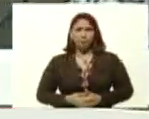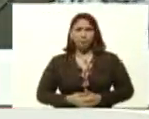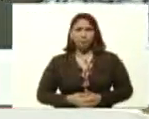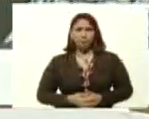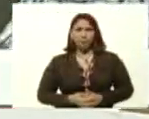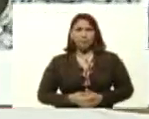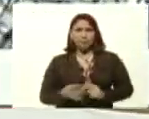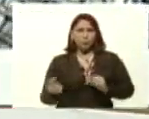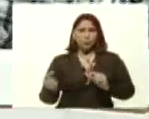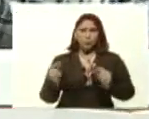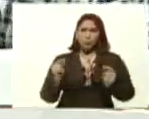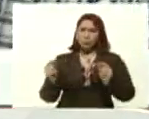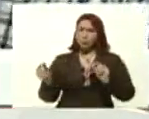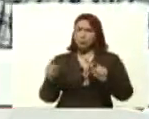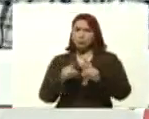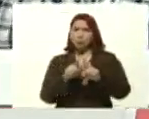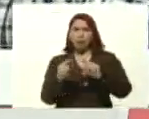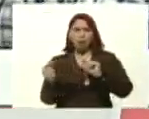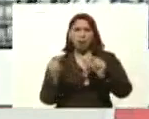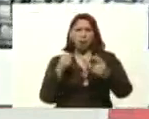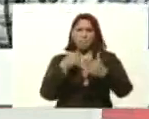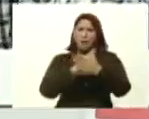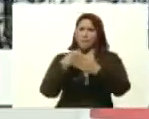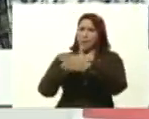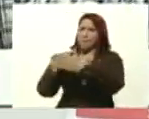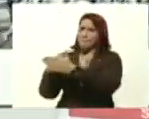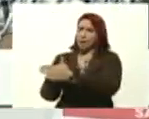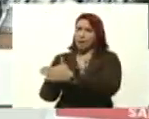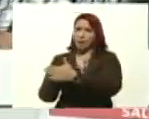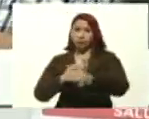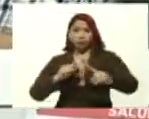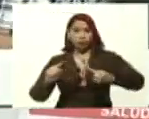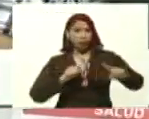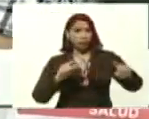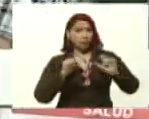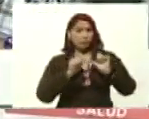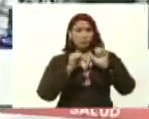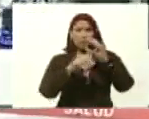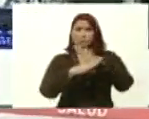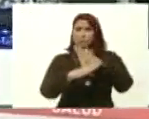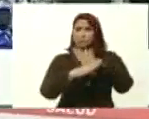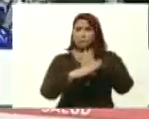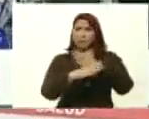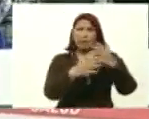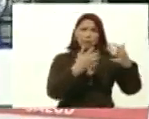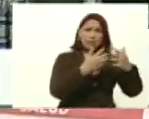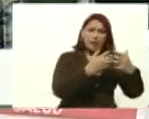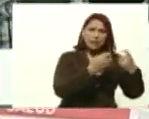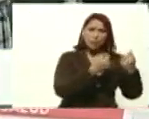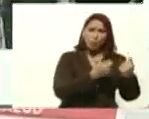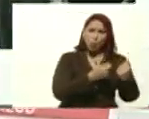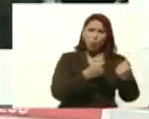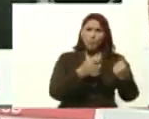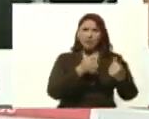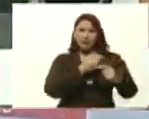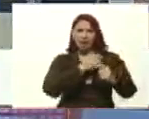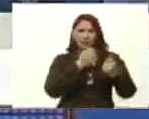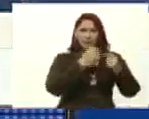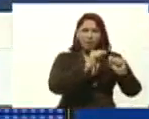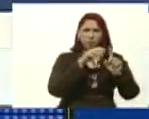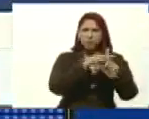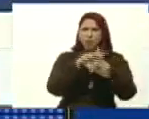es un debate, es una batalla de acción permanente entre la guerra económica, las sanciones